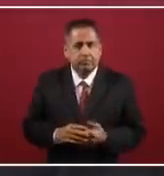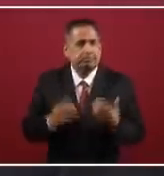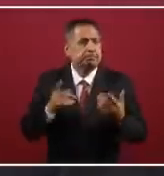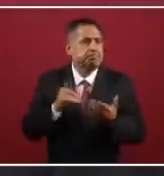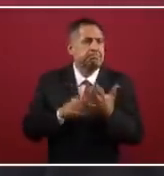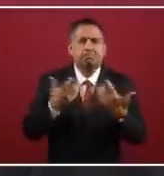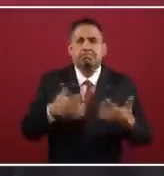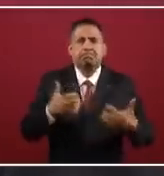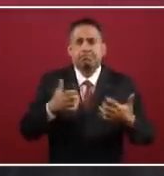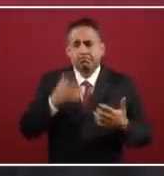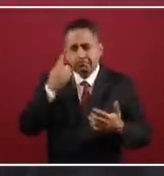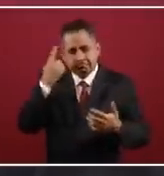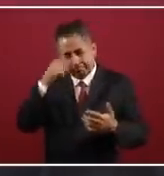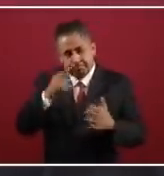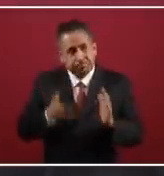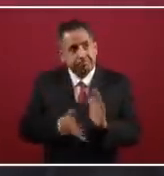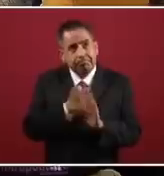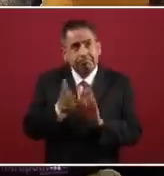empresas, 1,000